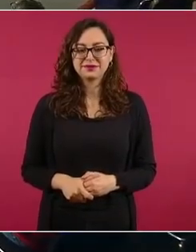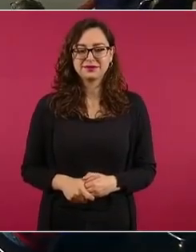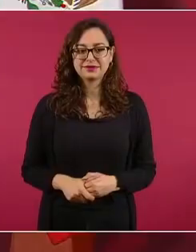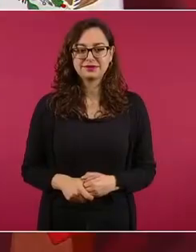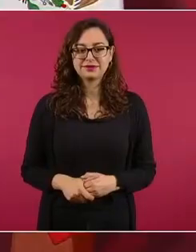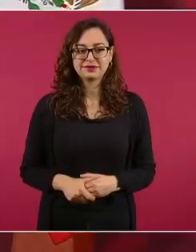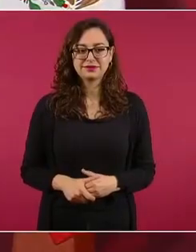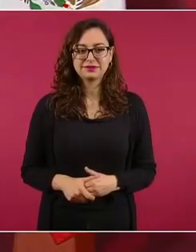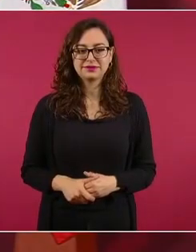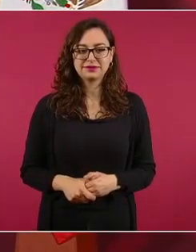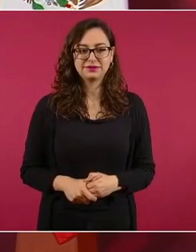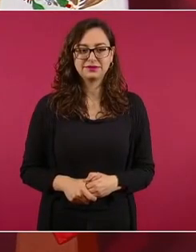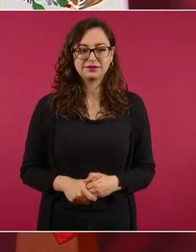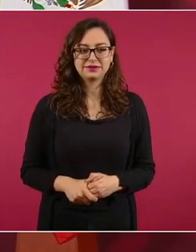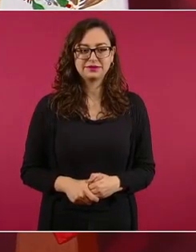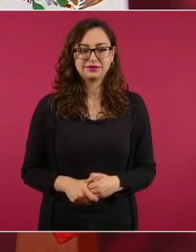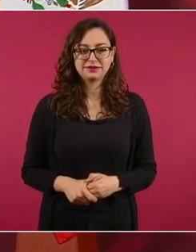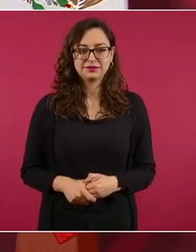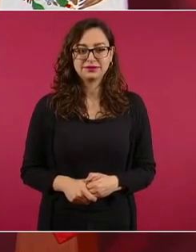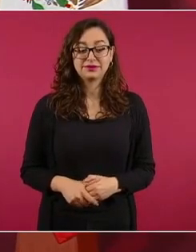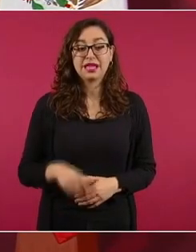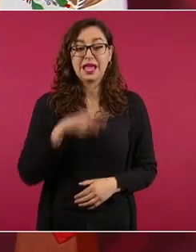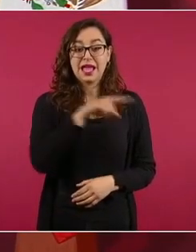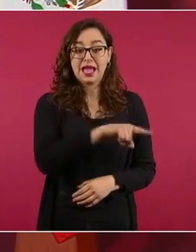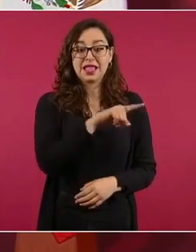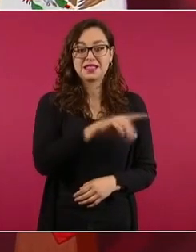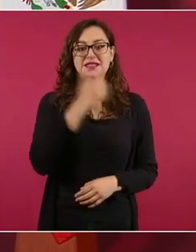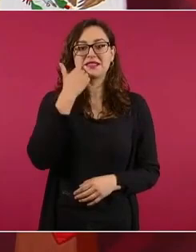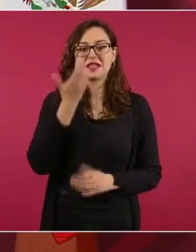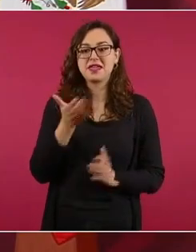quería entrar al ejército.